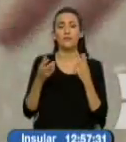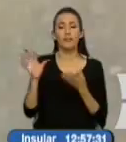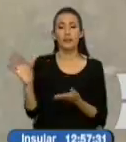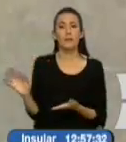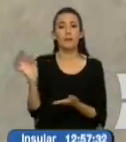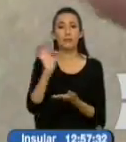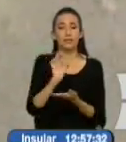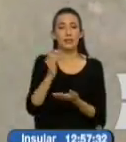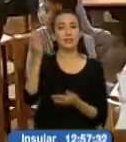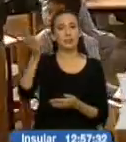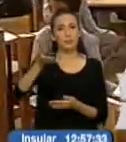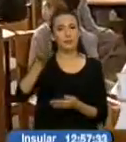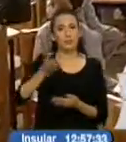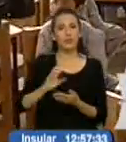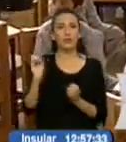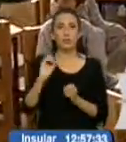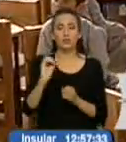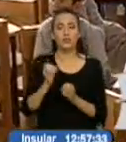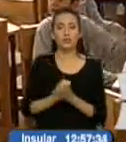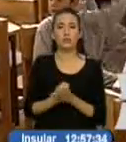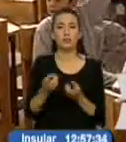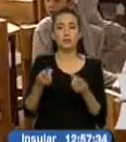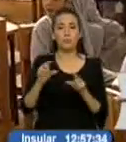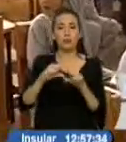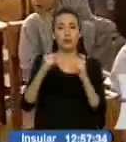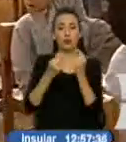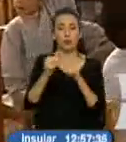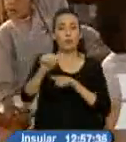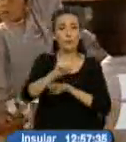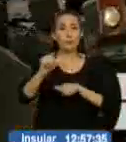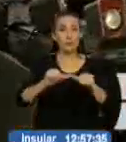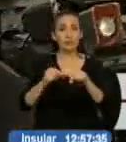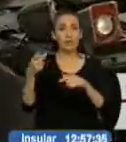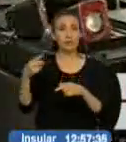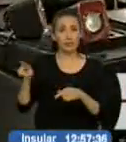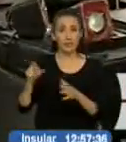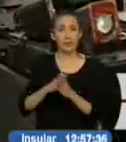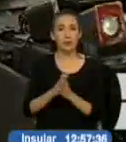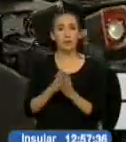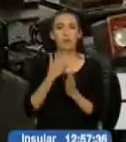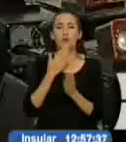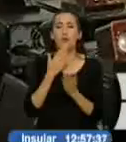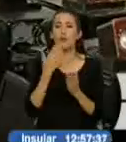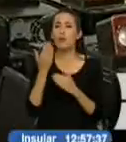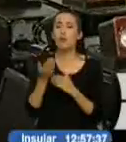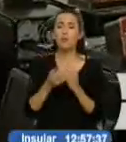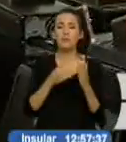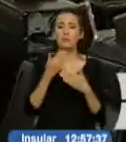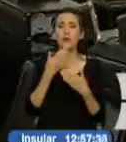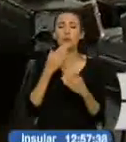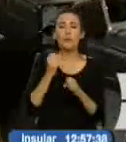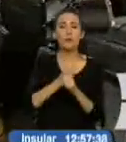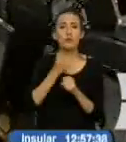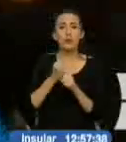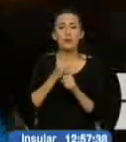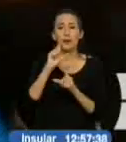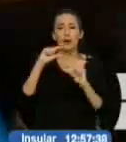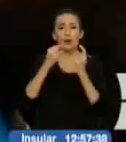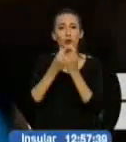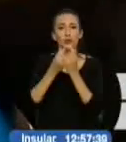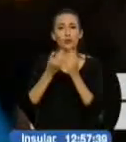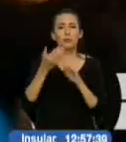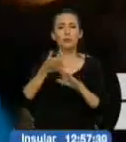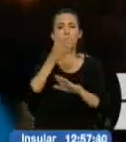personal administrativo resaltan la gestión que lideró el presidente Correa en beneficio de los sectores menos favorecidos del país, propiciando